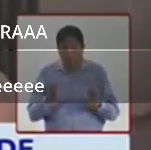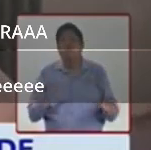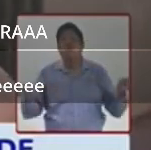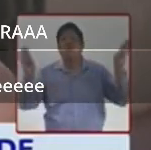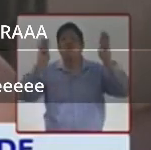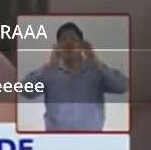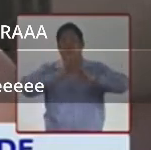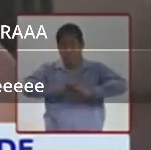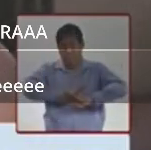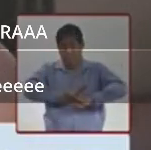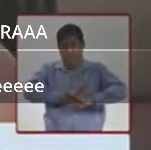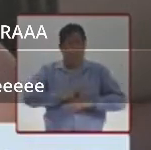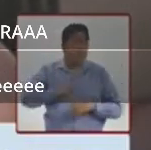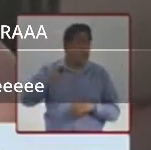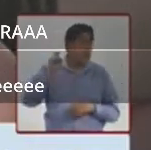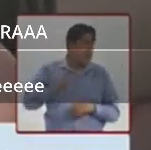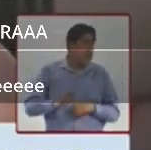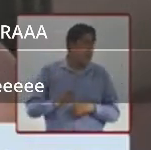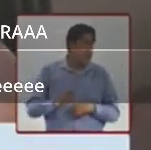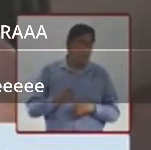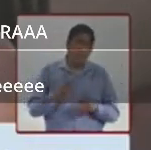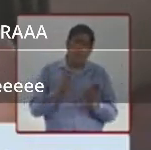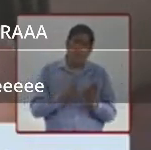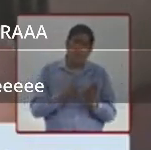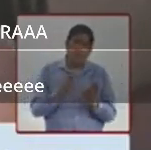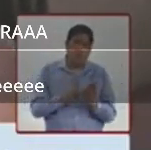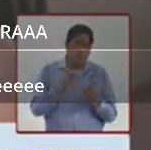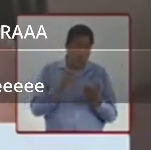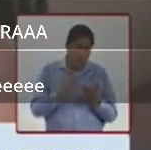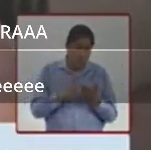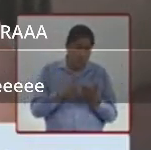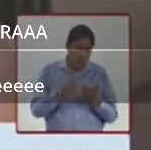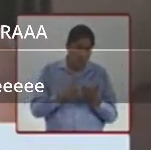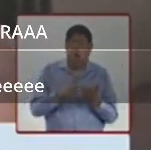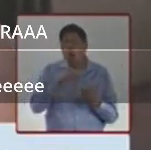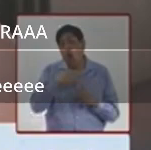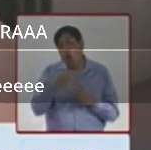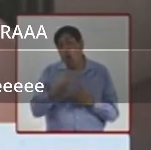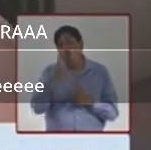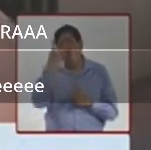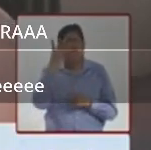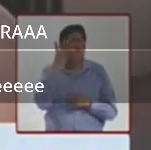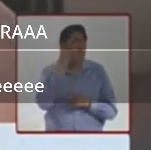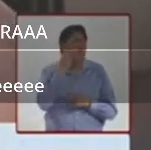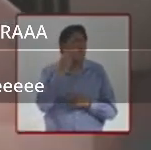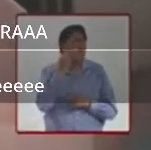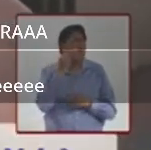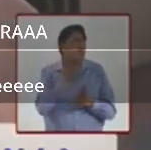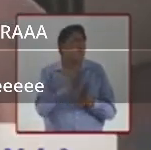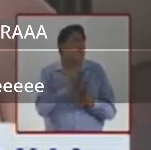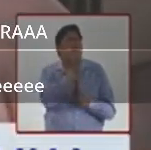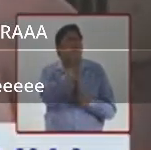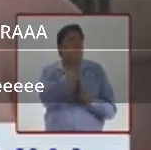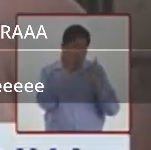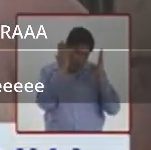biología, sino que debería haber un psicólogo o una especialista para